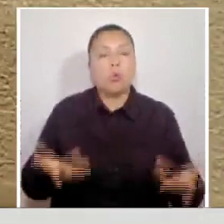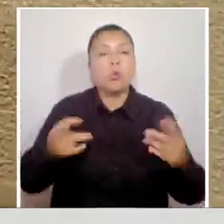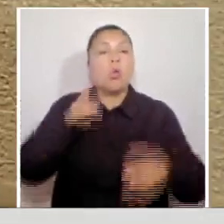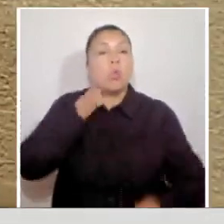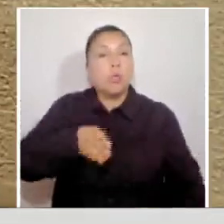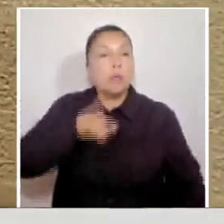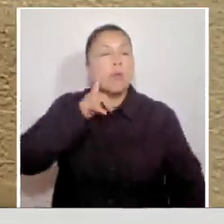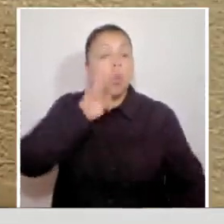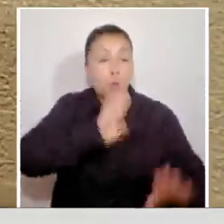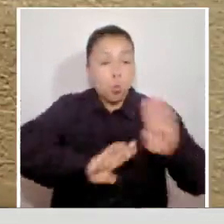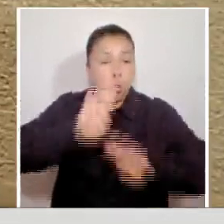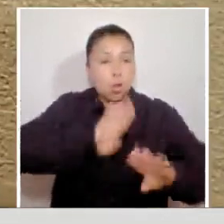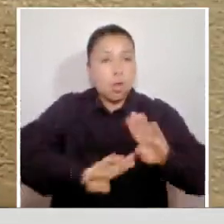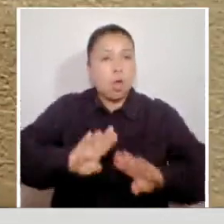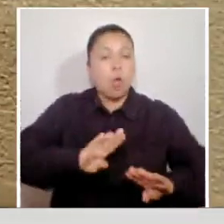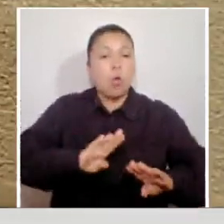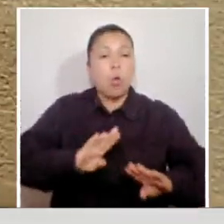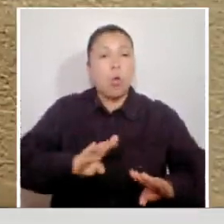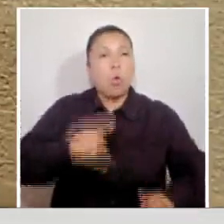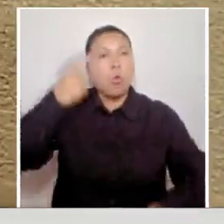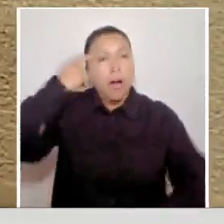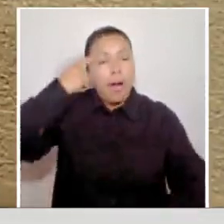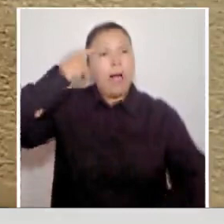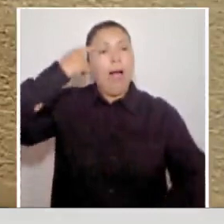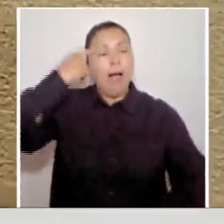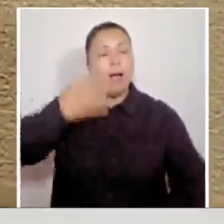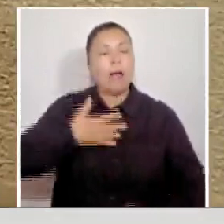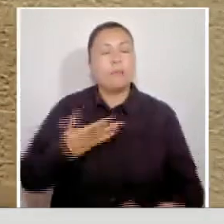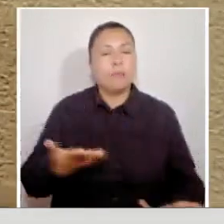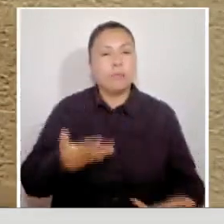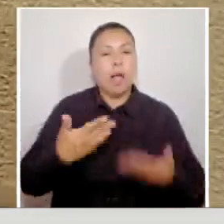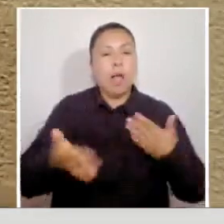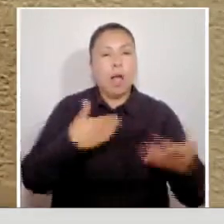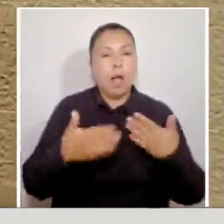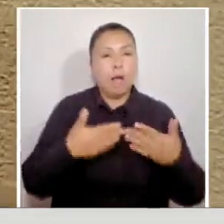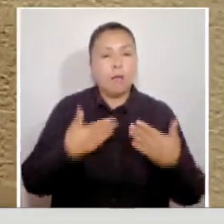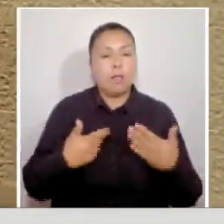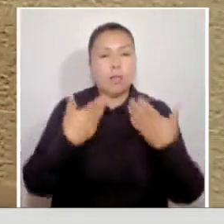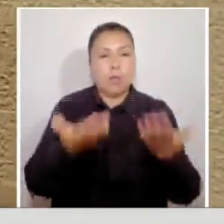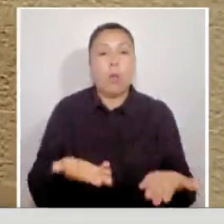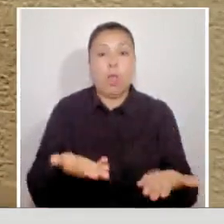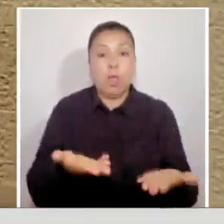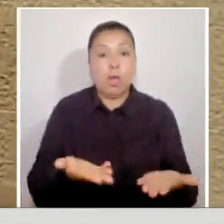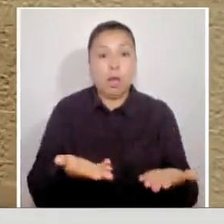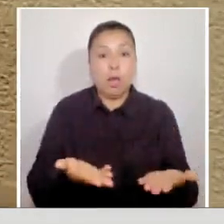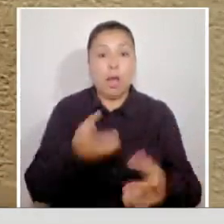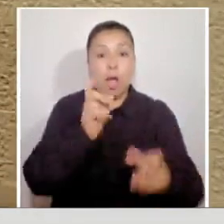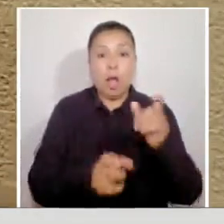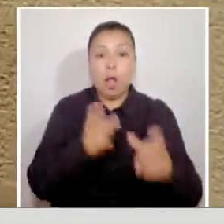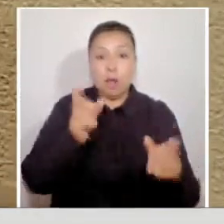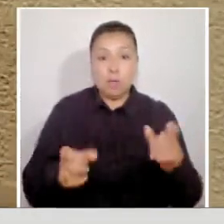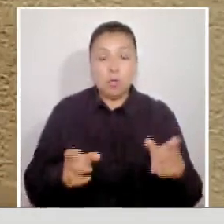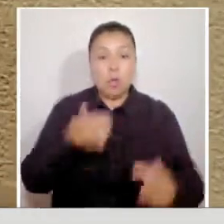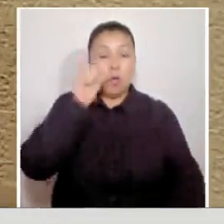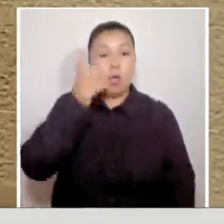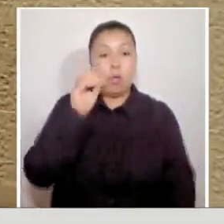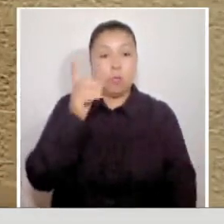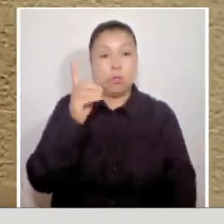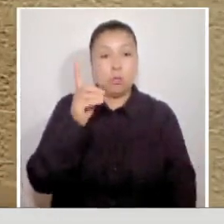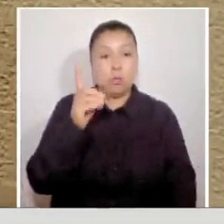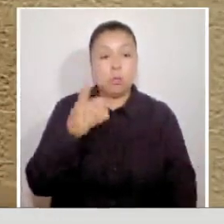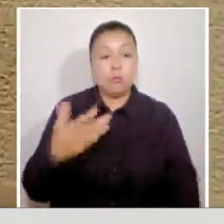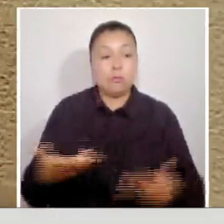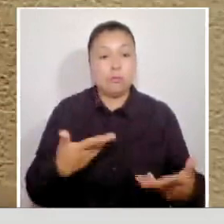cuidado con las expectativas que muchas veces se les entrega a las personas con discapacidad que